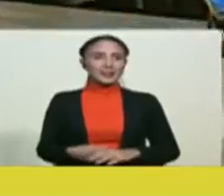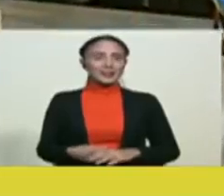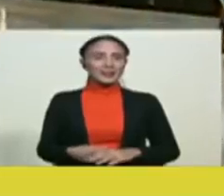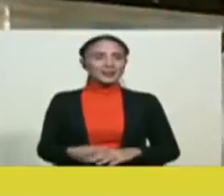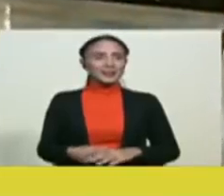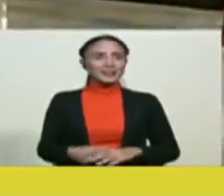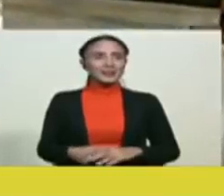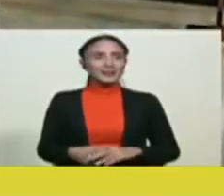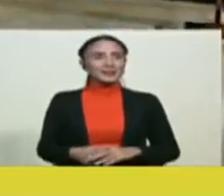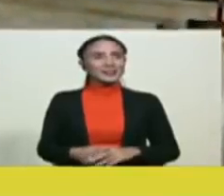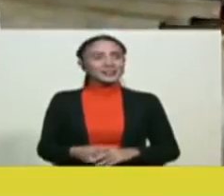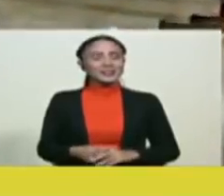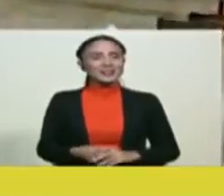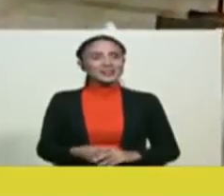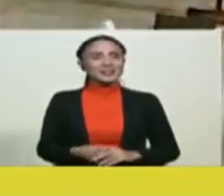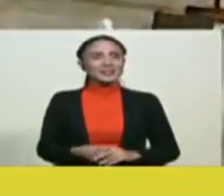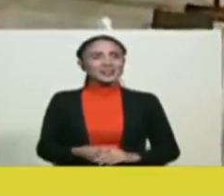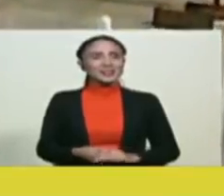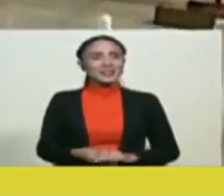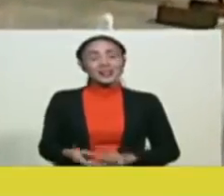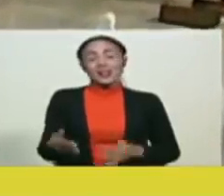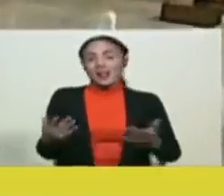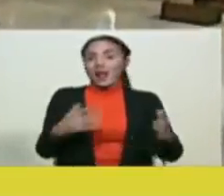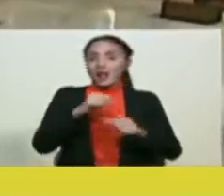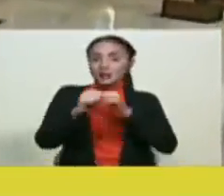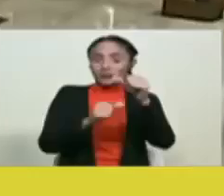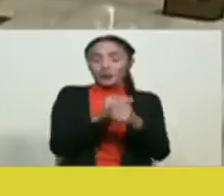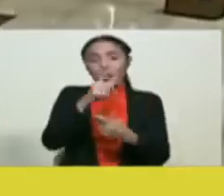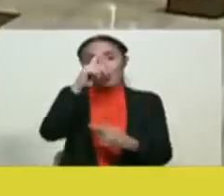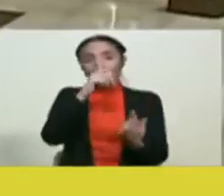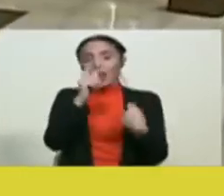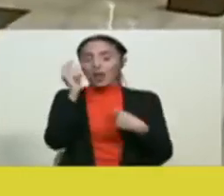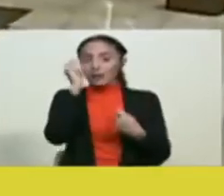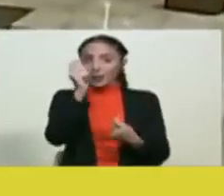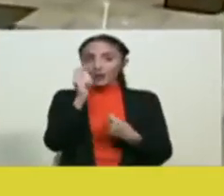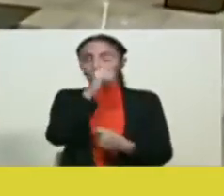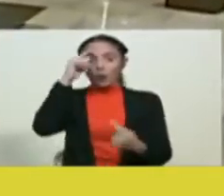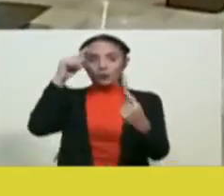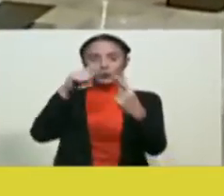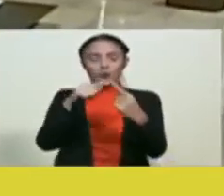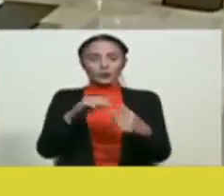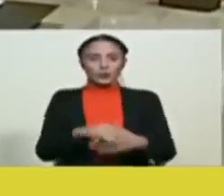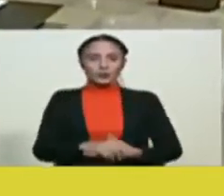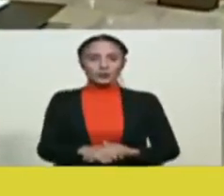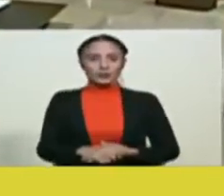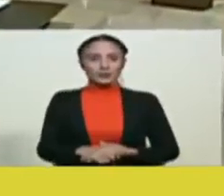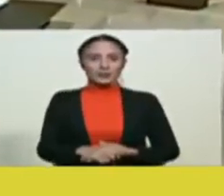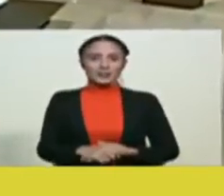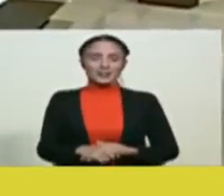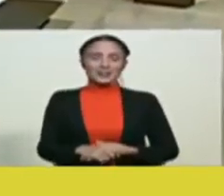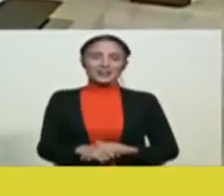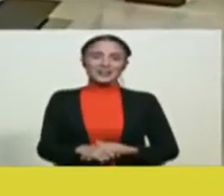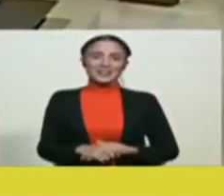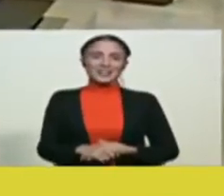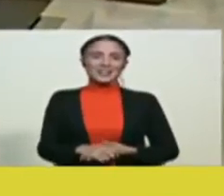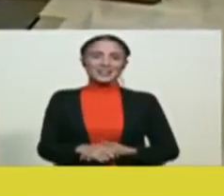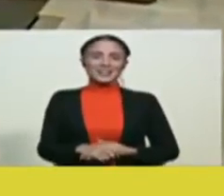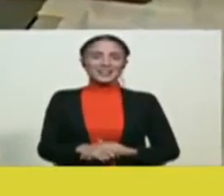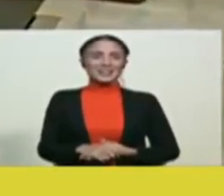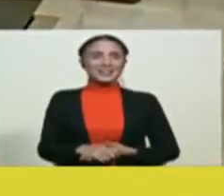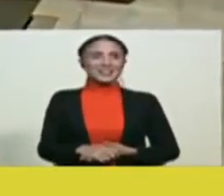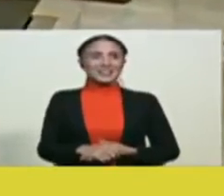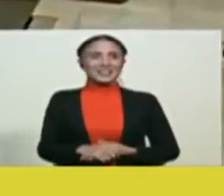siglo es la tarea económica es el desarrollo económico productivo el crecimiento la